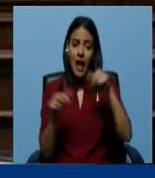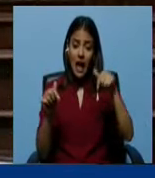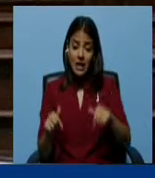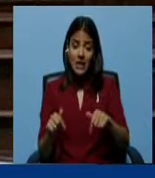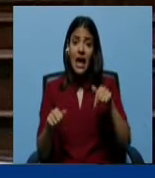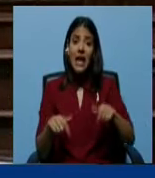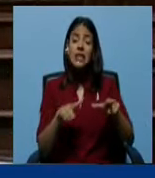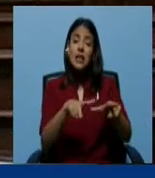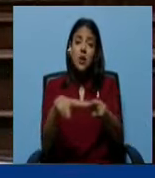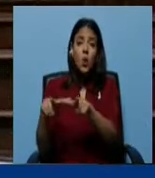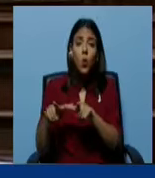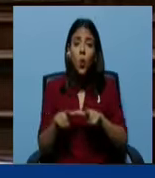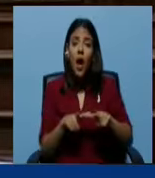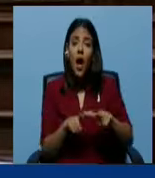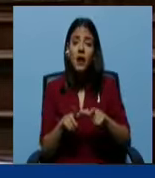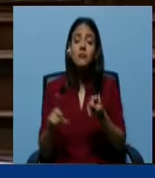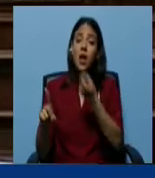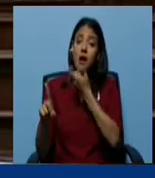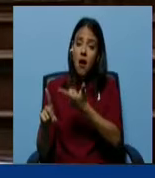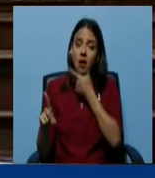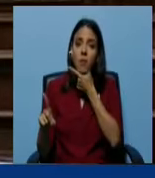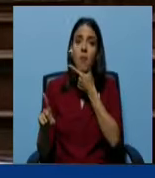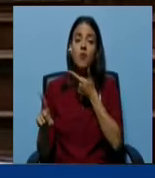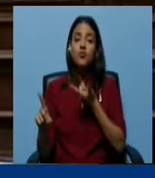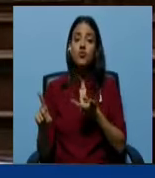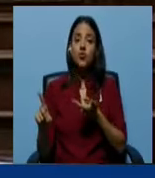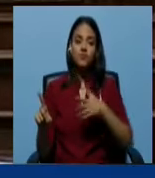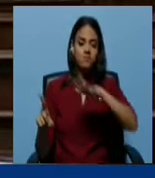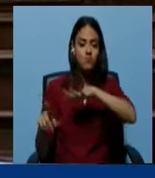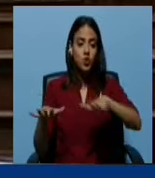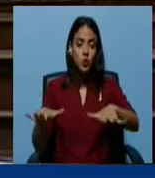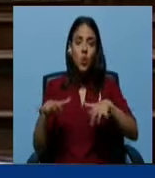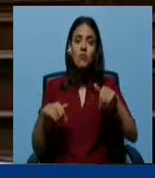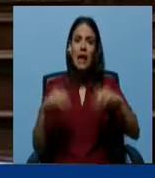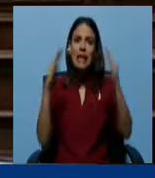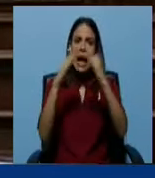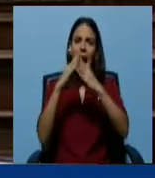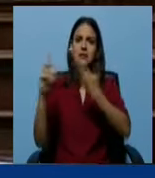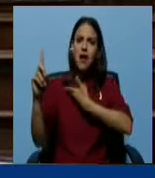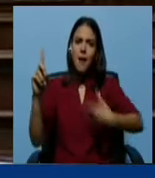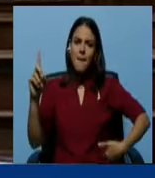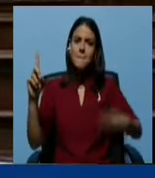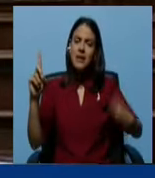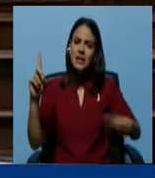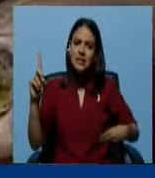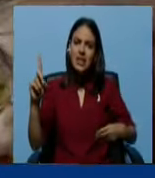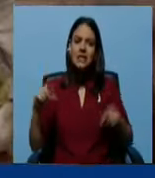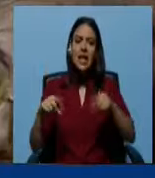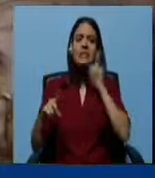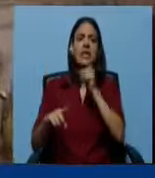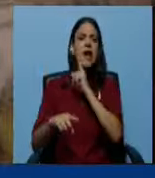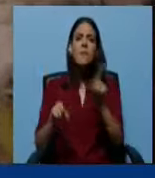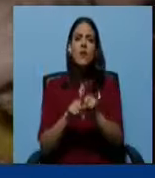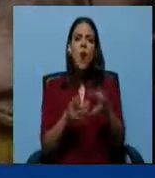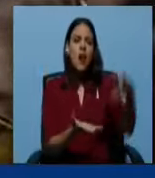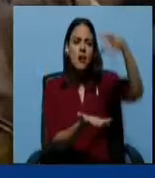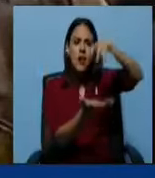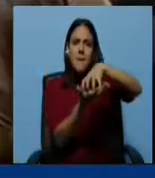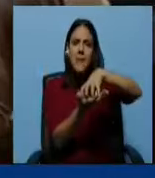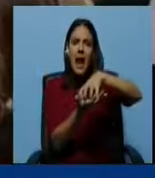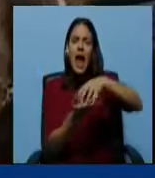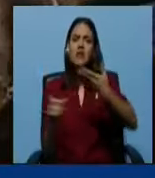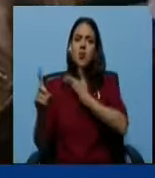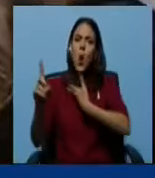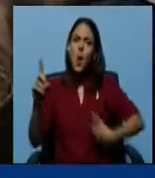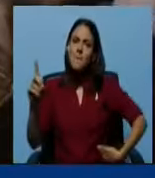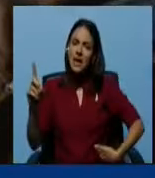estos lugares hermosos de esta casa presidencial que llaman el Palacio Presidencial, que no es